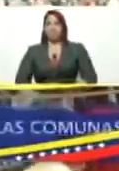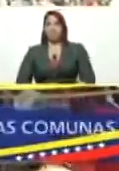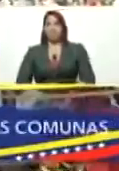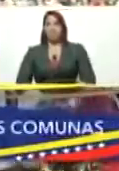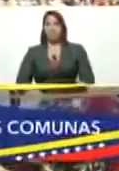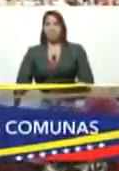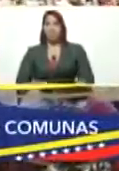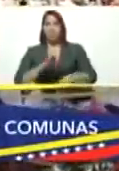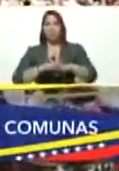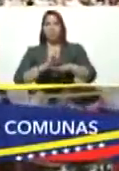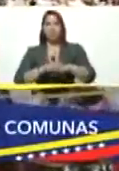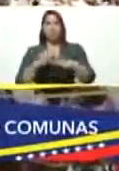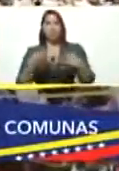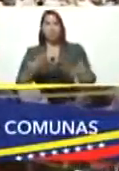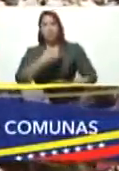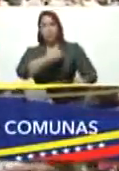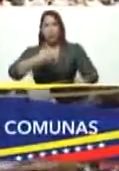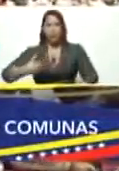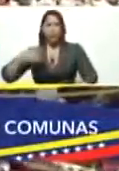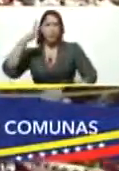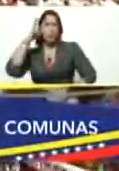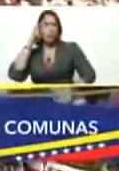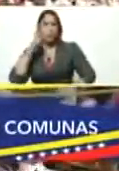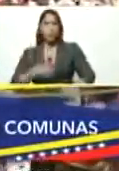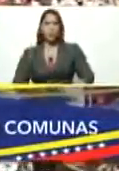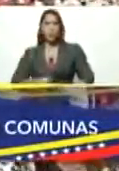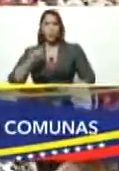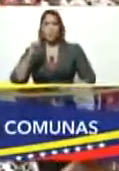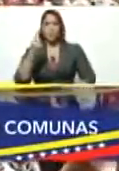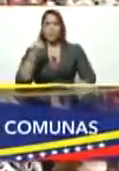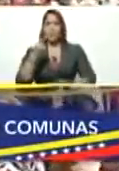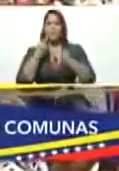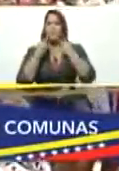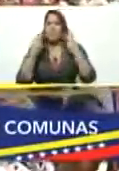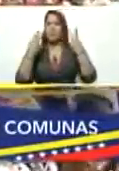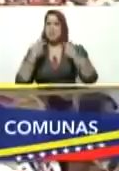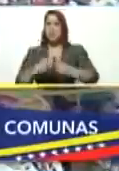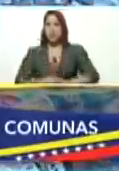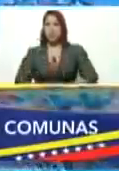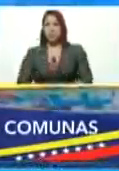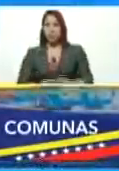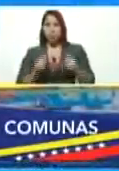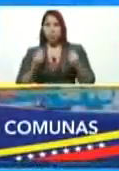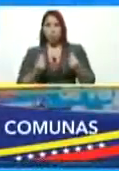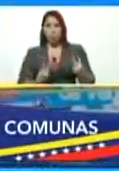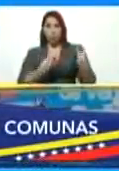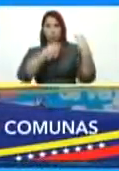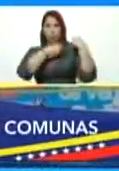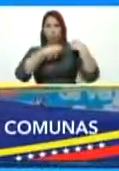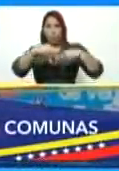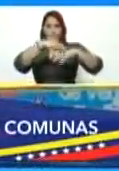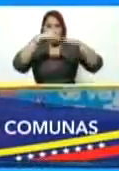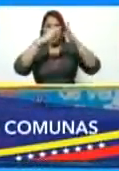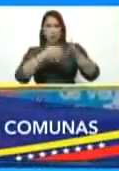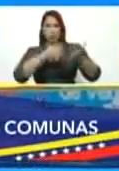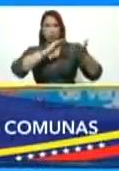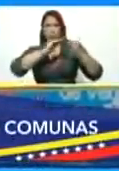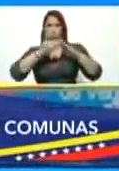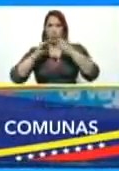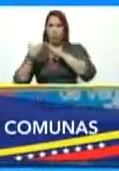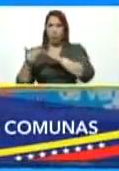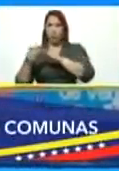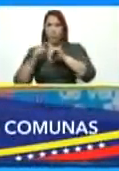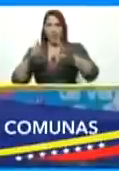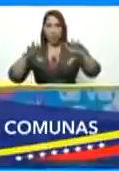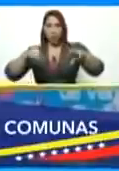porque quiere escuchar su primer mensaje como ministro comuneros para que